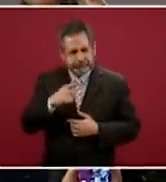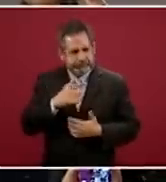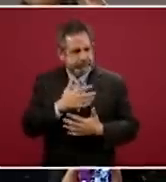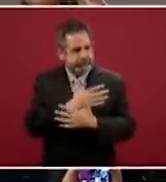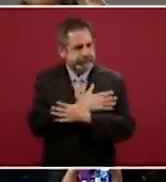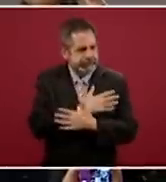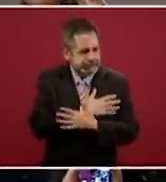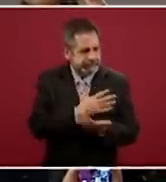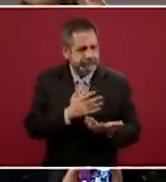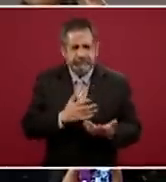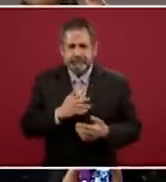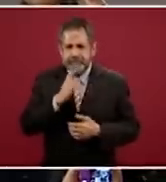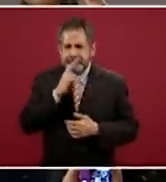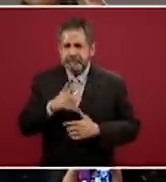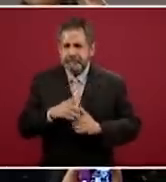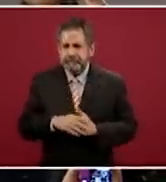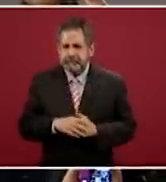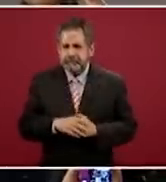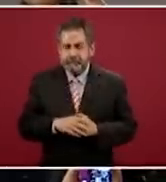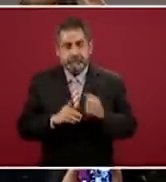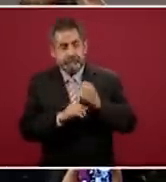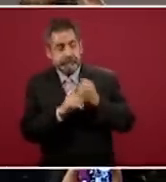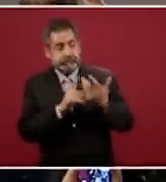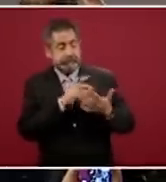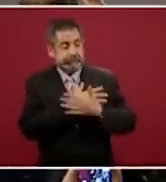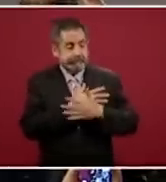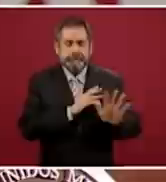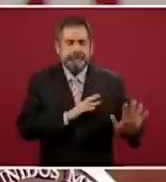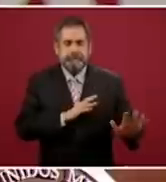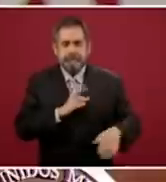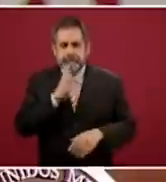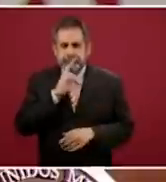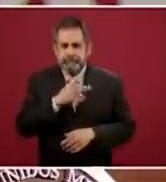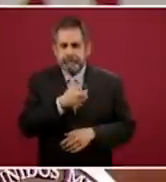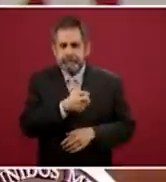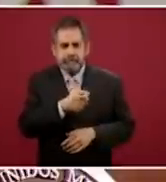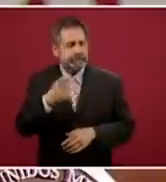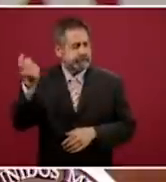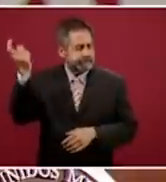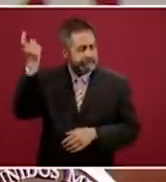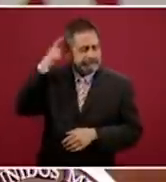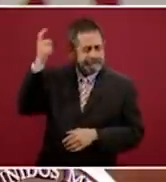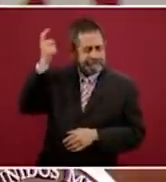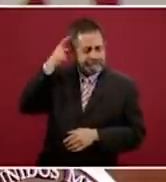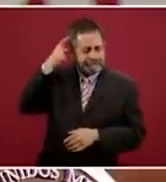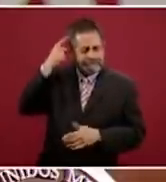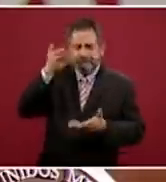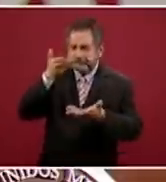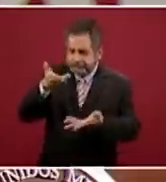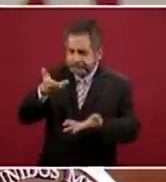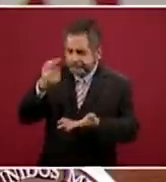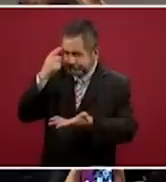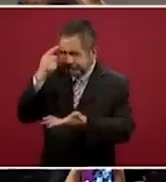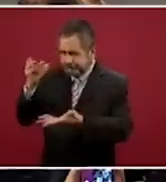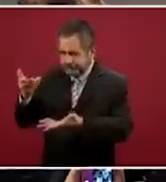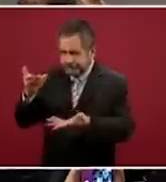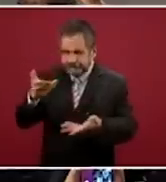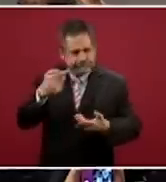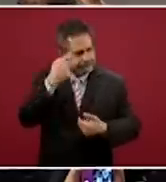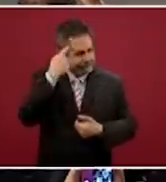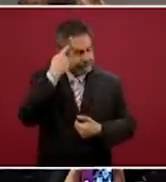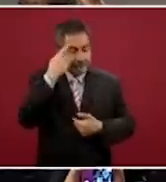si puede haber algún problema? O la mano, la mente, eso es más